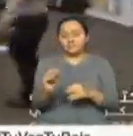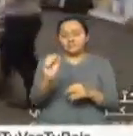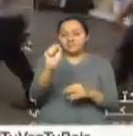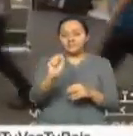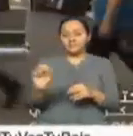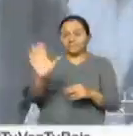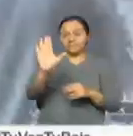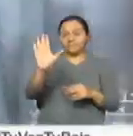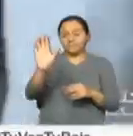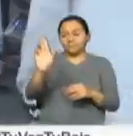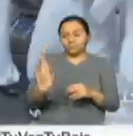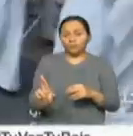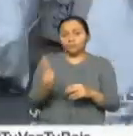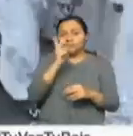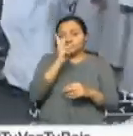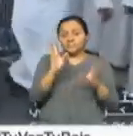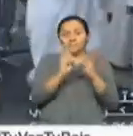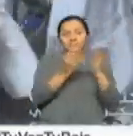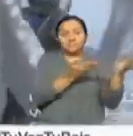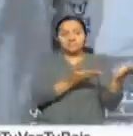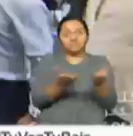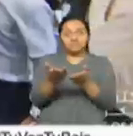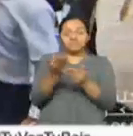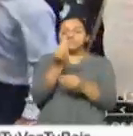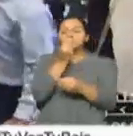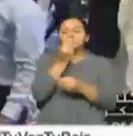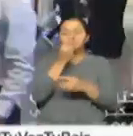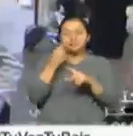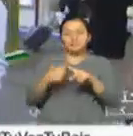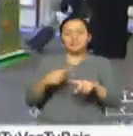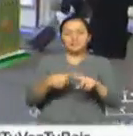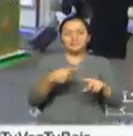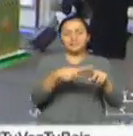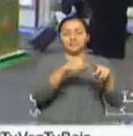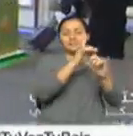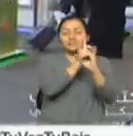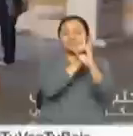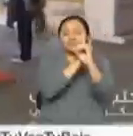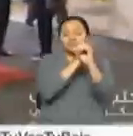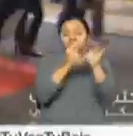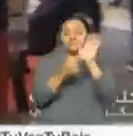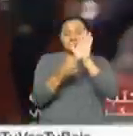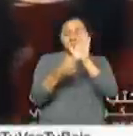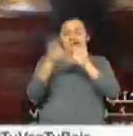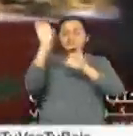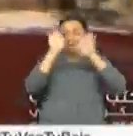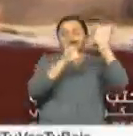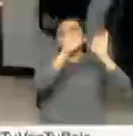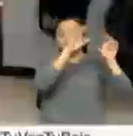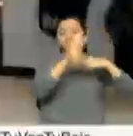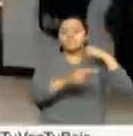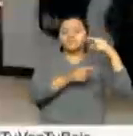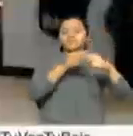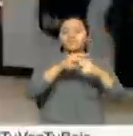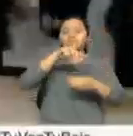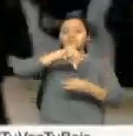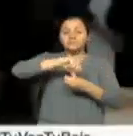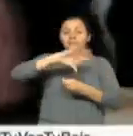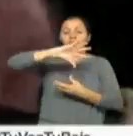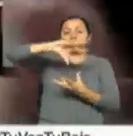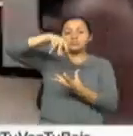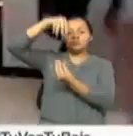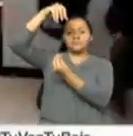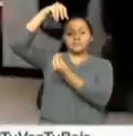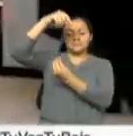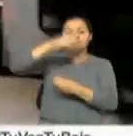evento presenta las últimas tendencias de la industria alimenticia. La entidad destacó que la feria se realizará en la ciudad de Dubái,